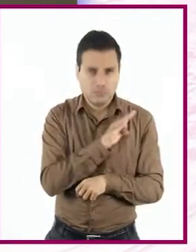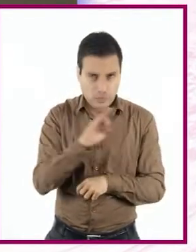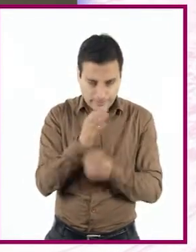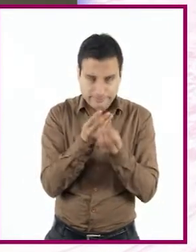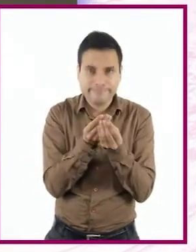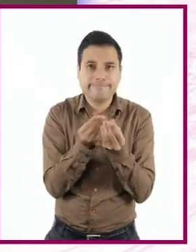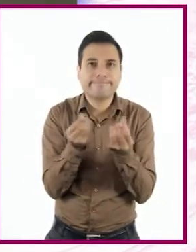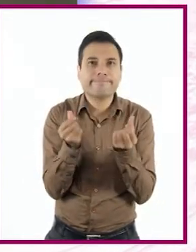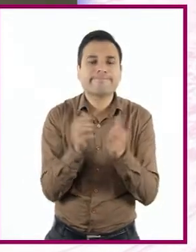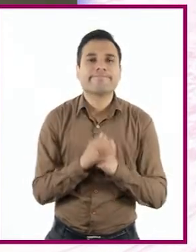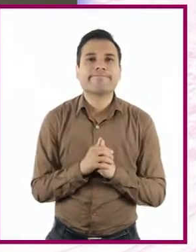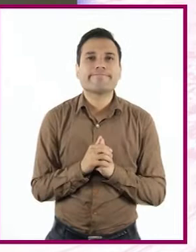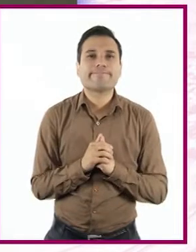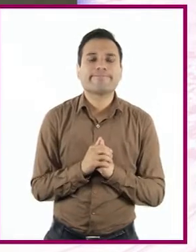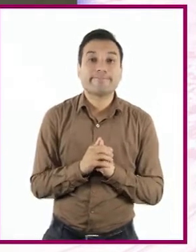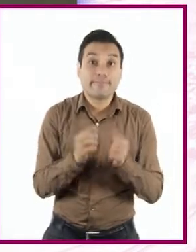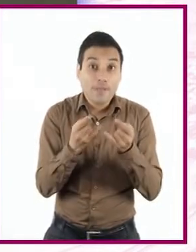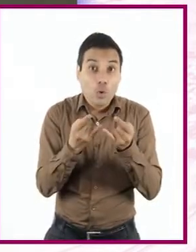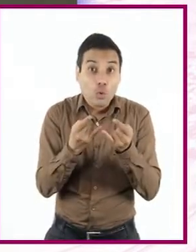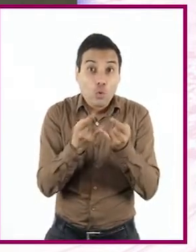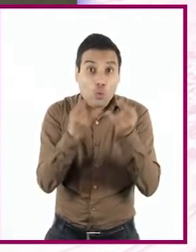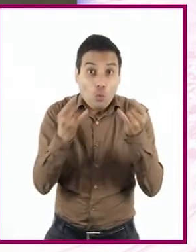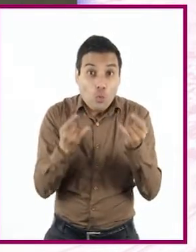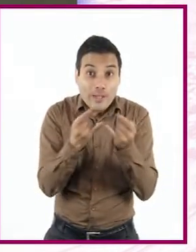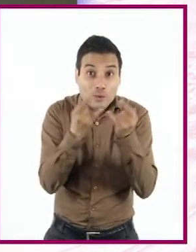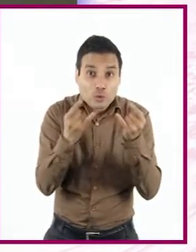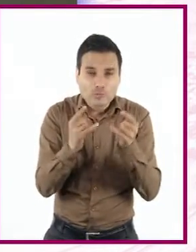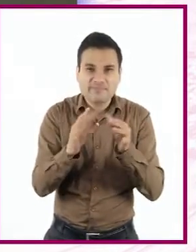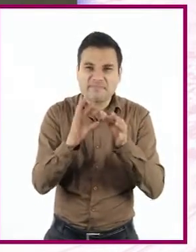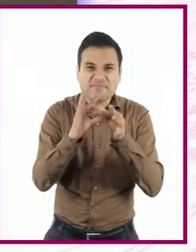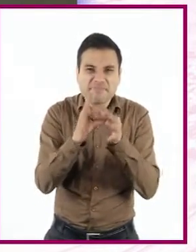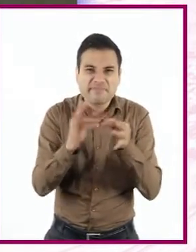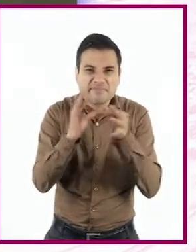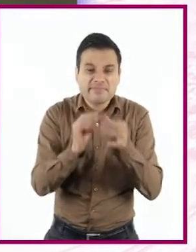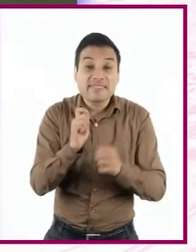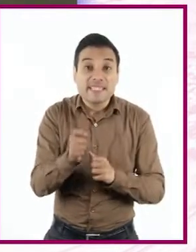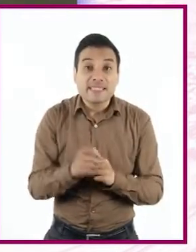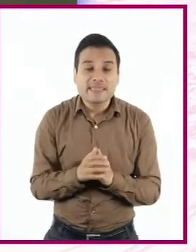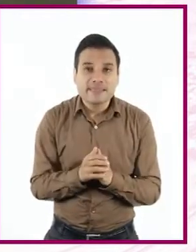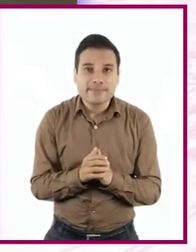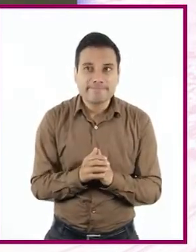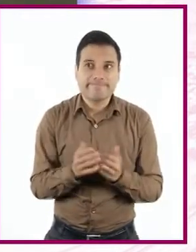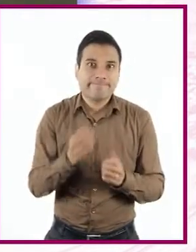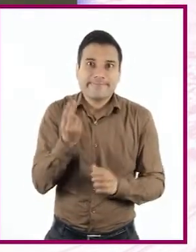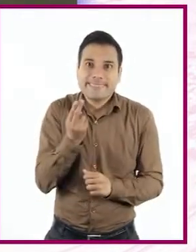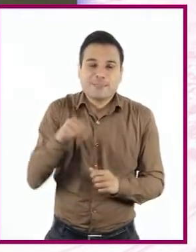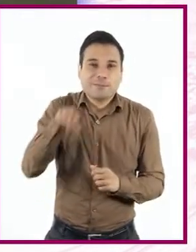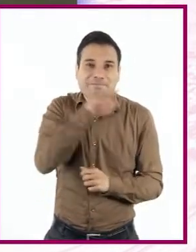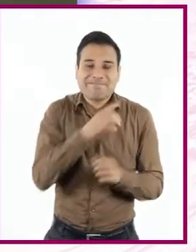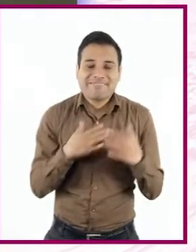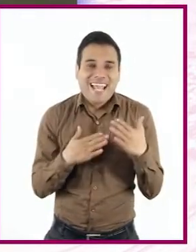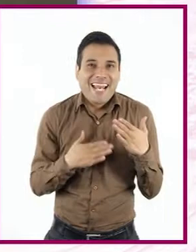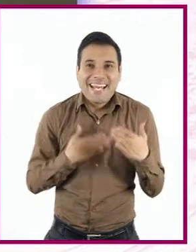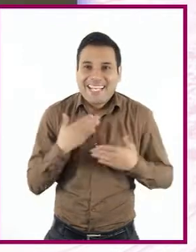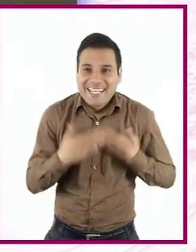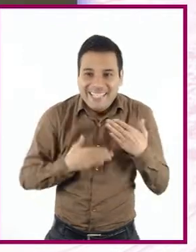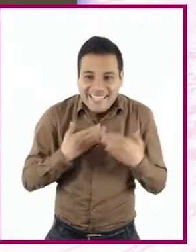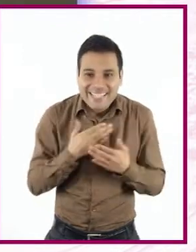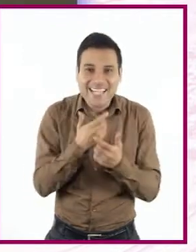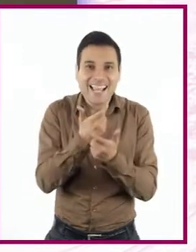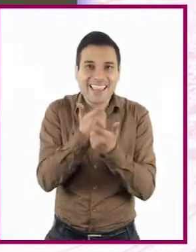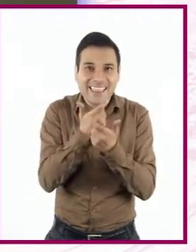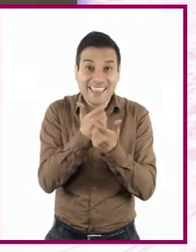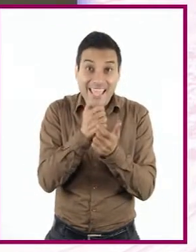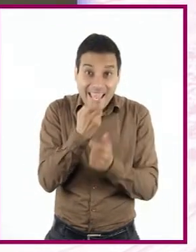posible. Los cuentos hacen hincapié sobre el valor de la alegría y del humor que nos llenan de